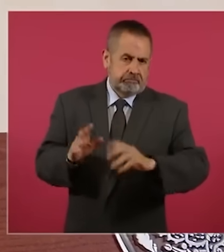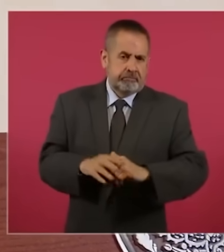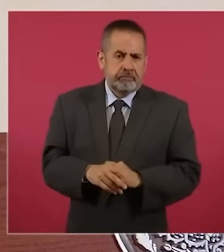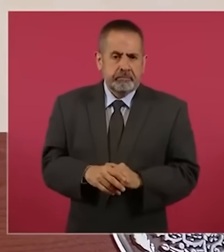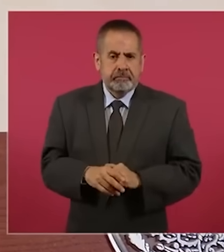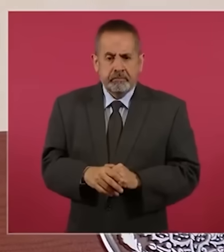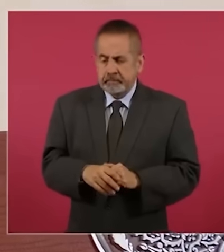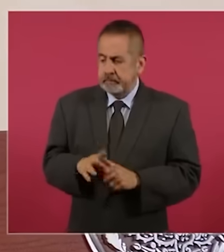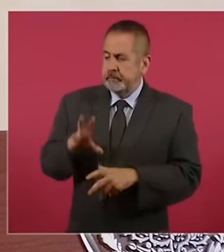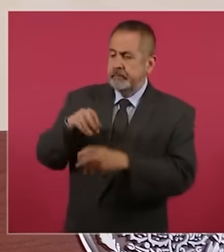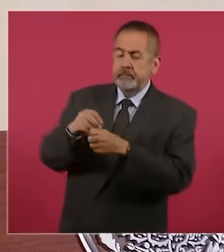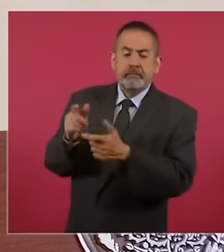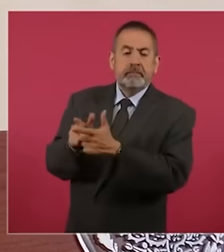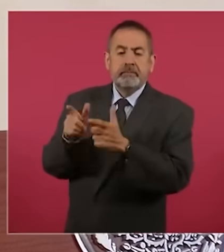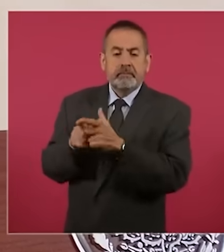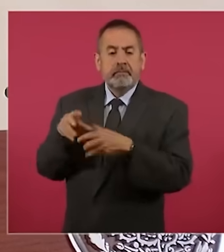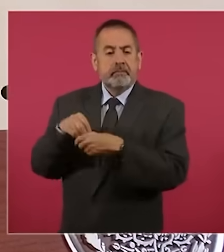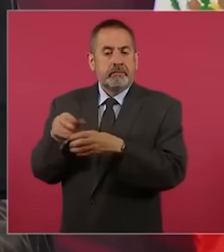en el grupo